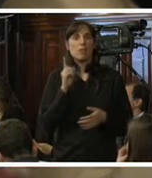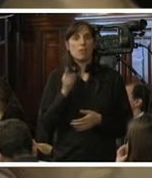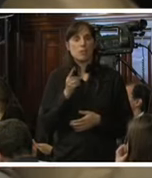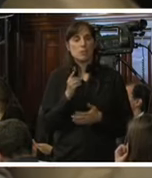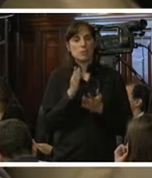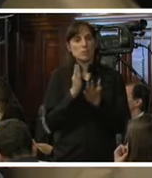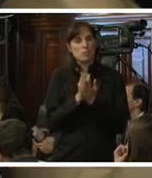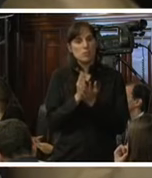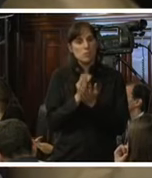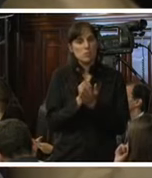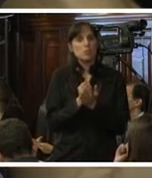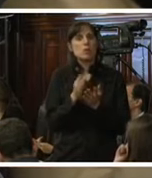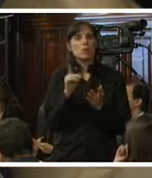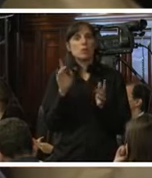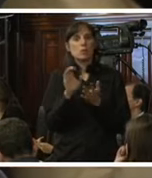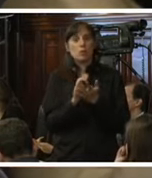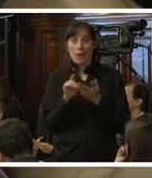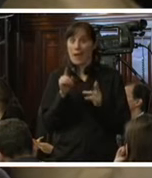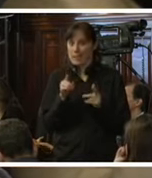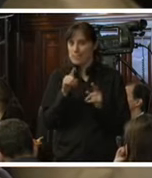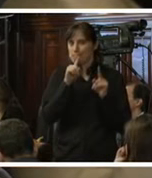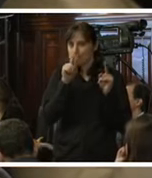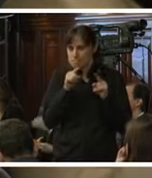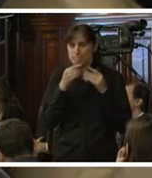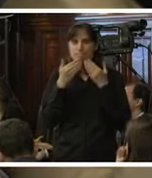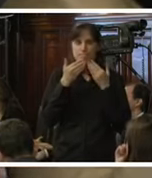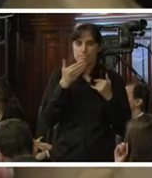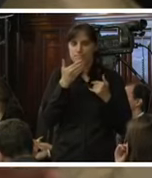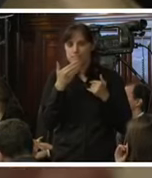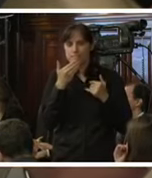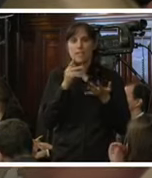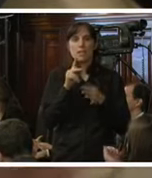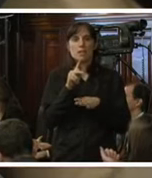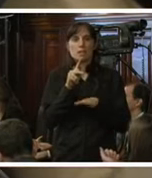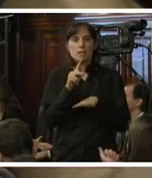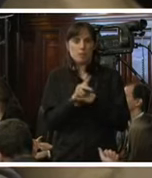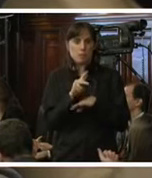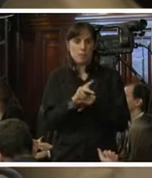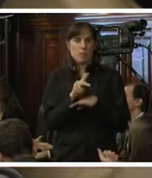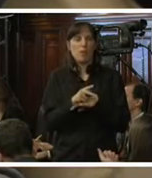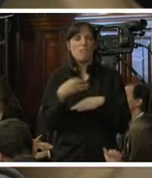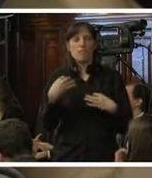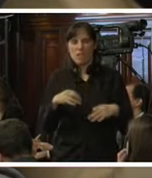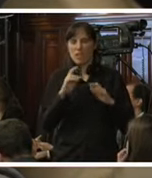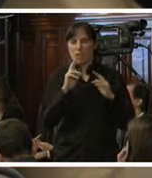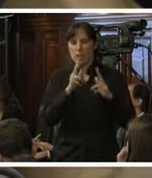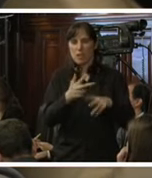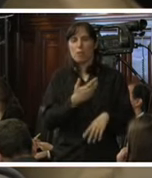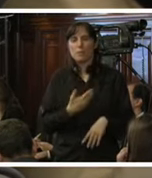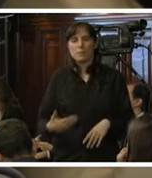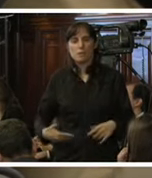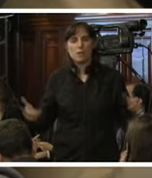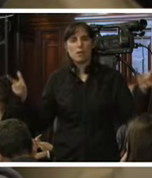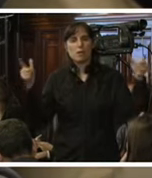lo que hoy está en tela de juicio en Paraguay. O sea, y como muy bien decía la presidenta de la